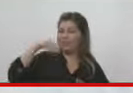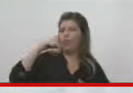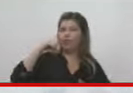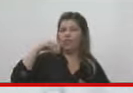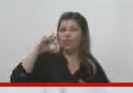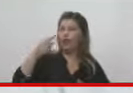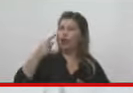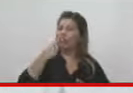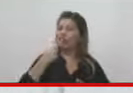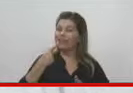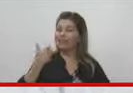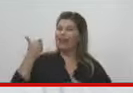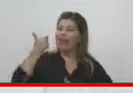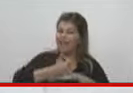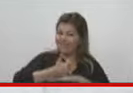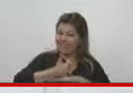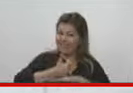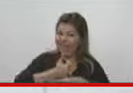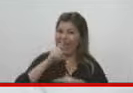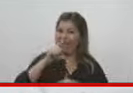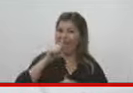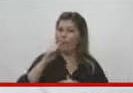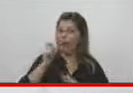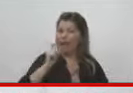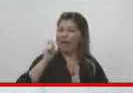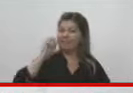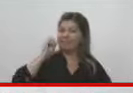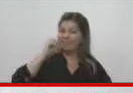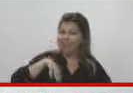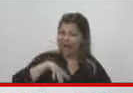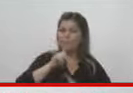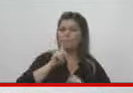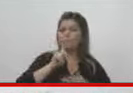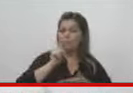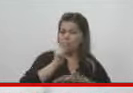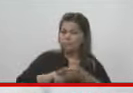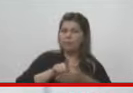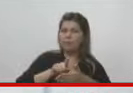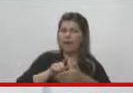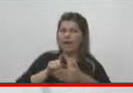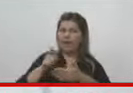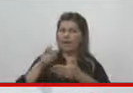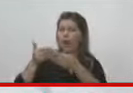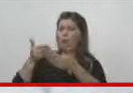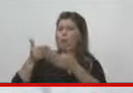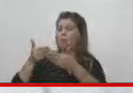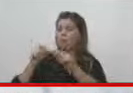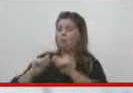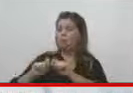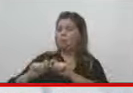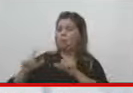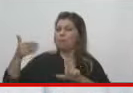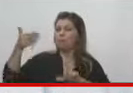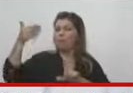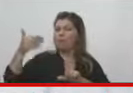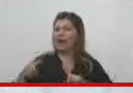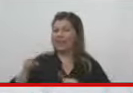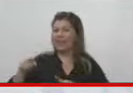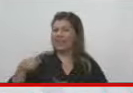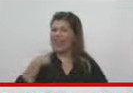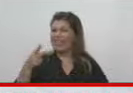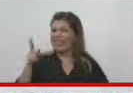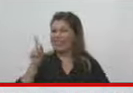estaba en la Ciudad Autónoma de Buenos Aires cuando firmó, pero la página de Cancillería dice que en ese momento